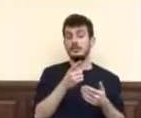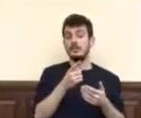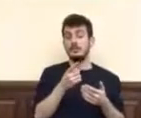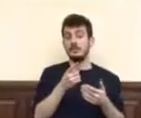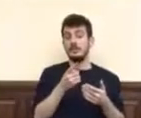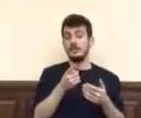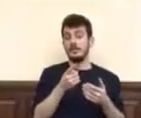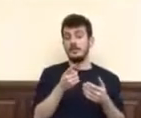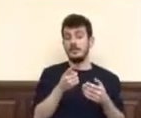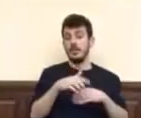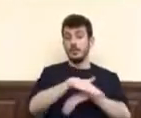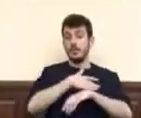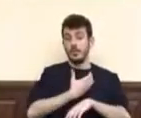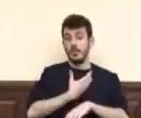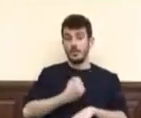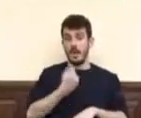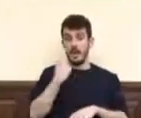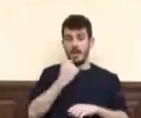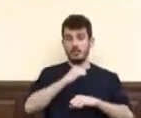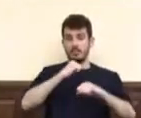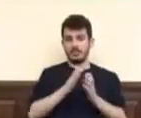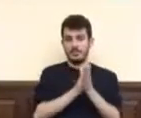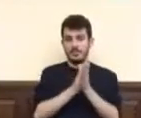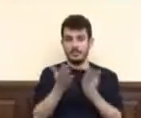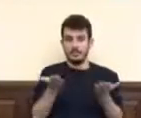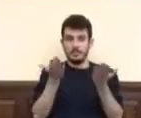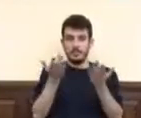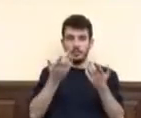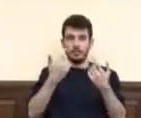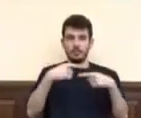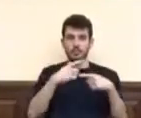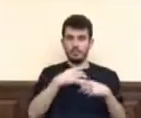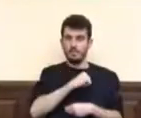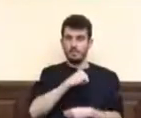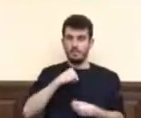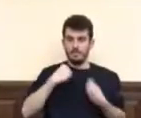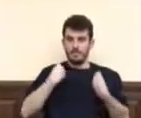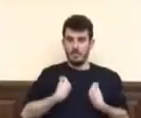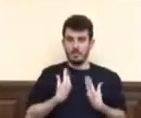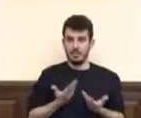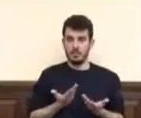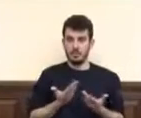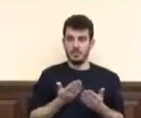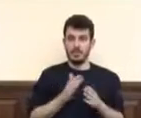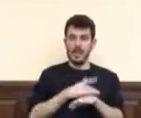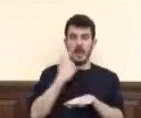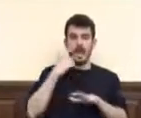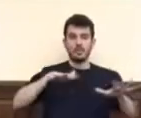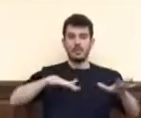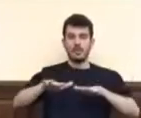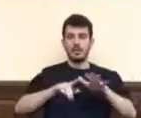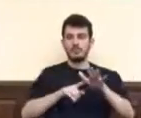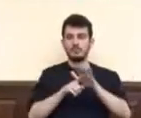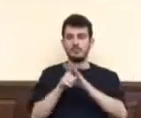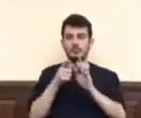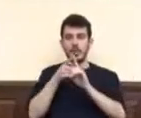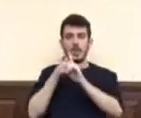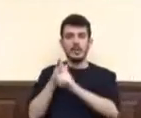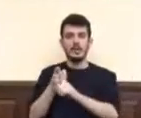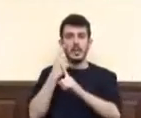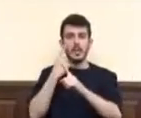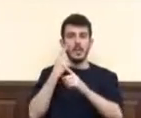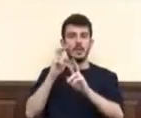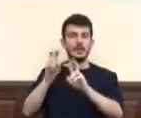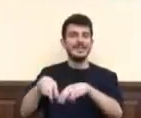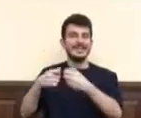mismos, a afianzar el compromiso de este municipio de desarrollar actuaciones encaminadas a reducir los residuos y maximizar